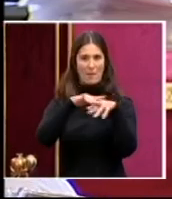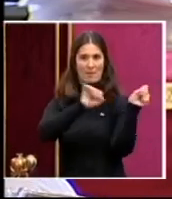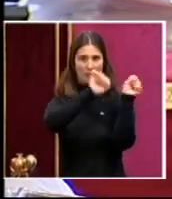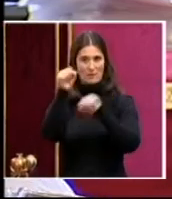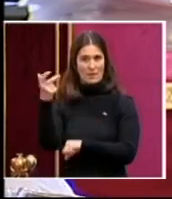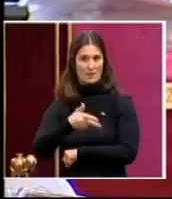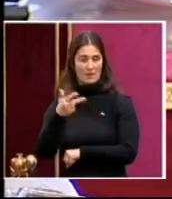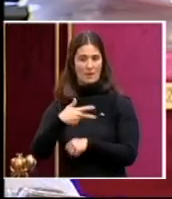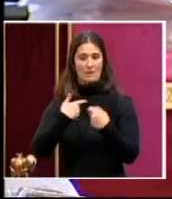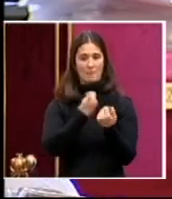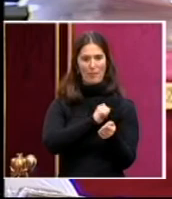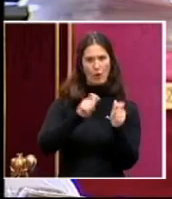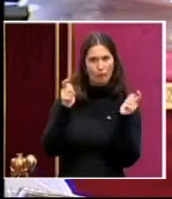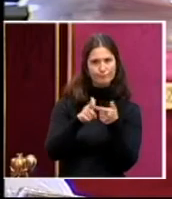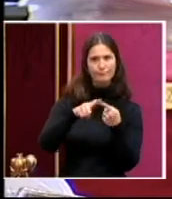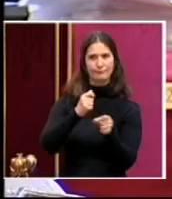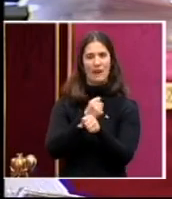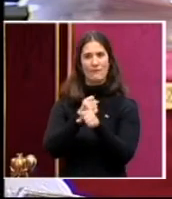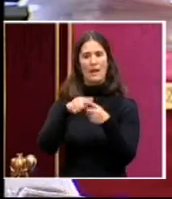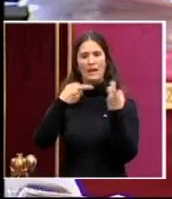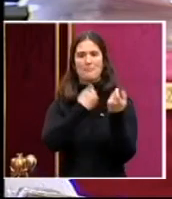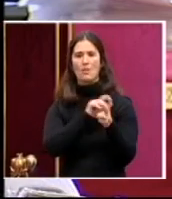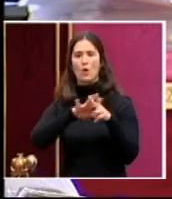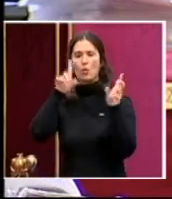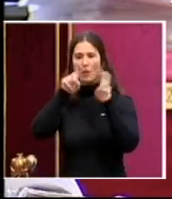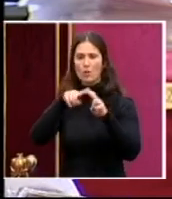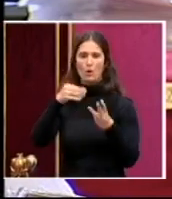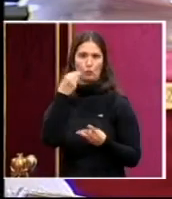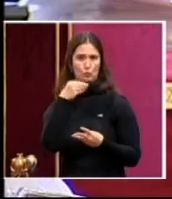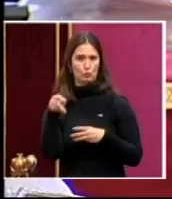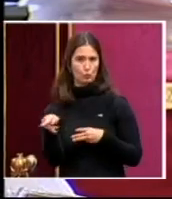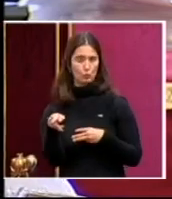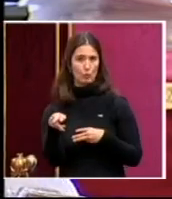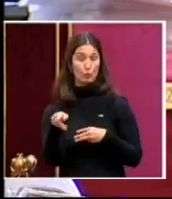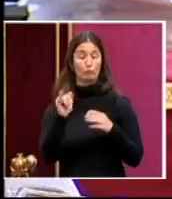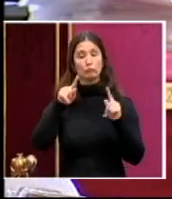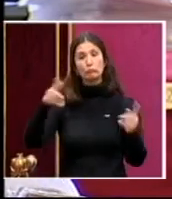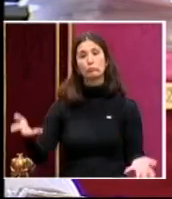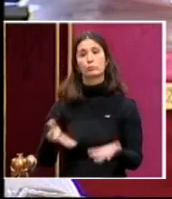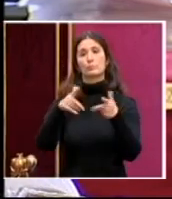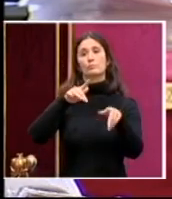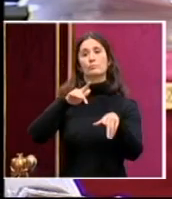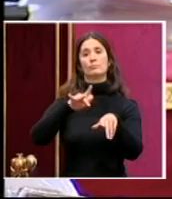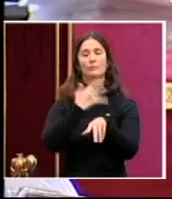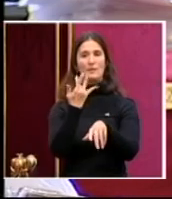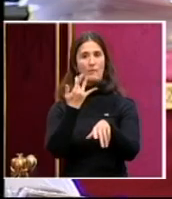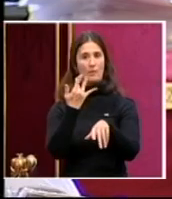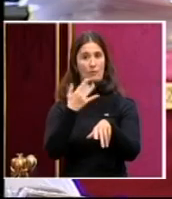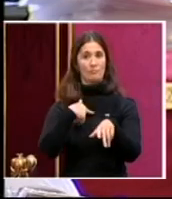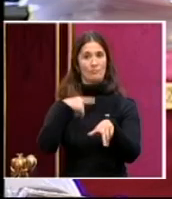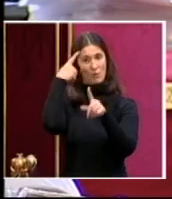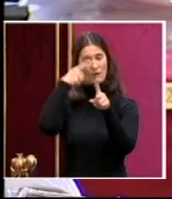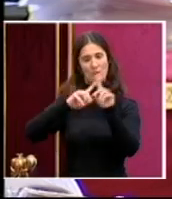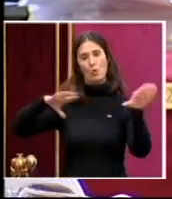derechos, inspecciones de trabajo, inspecciones educativas, de consumidores. Impulsar acciones de sensibilización dirigidas